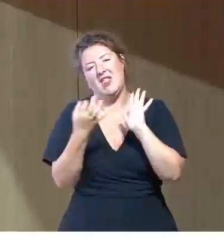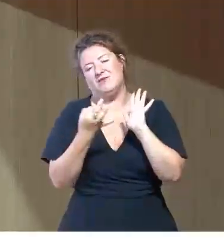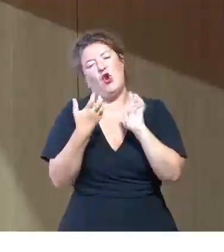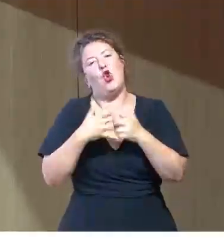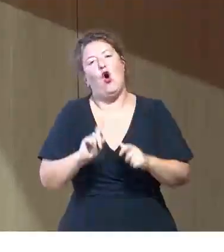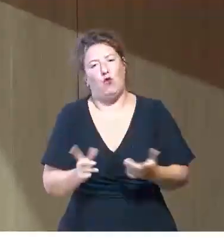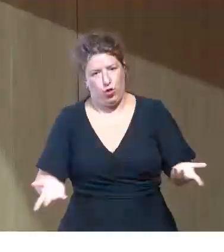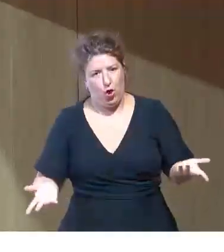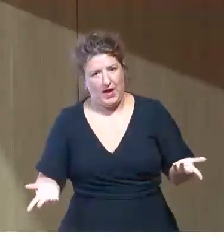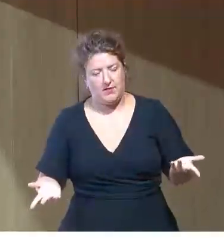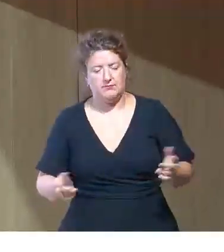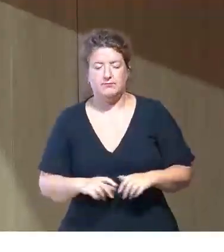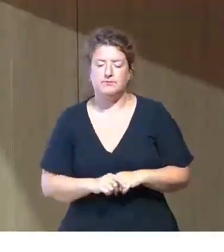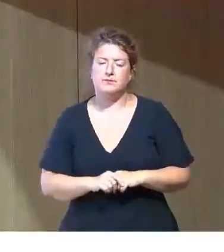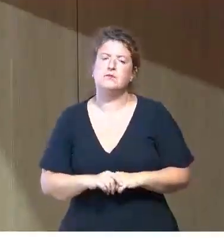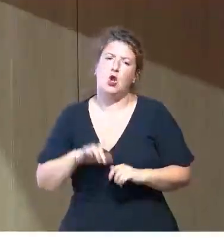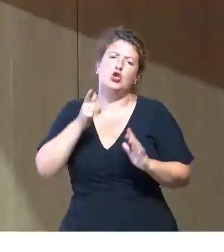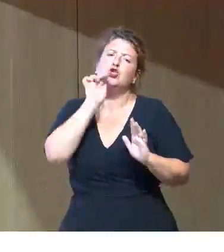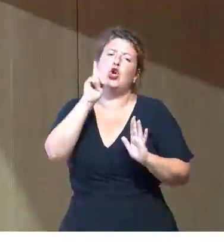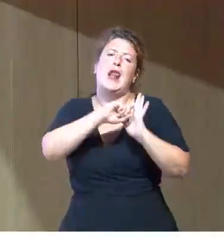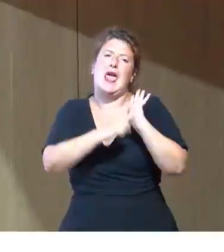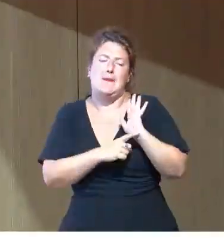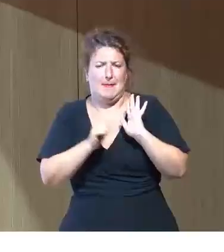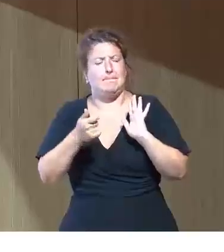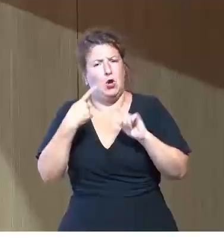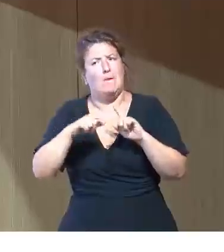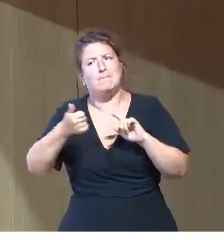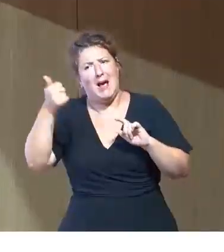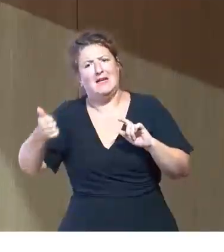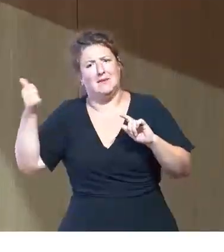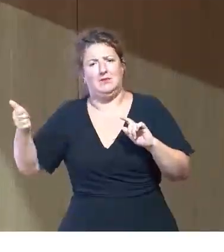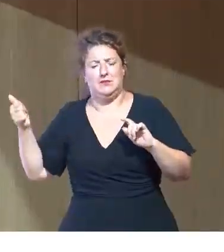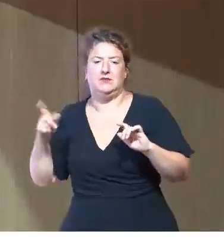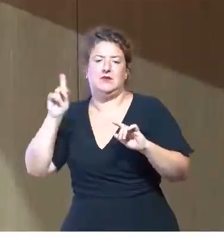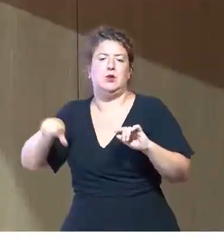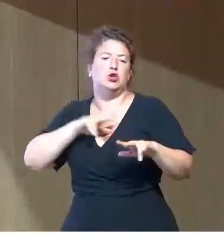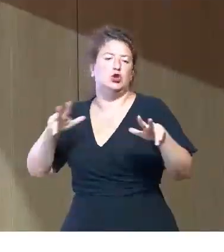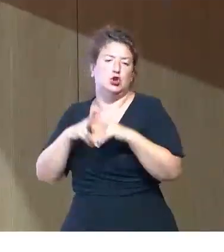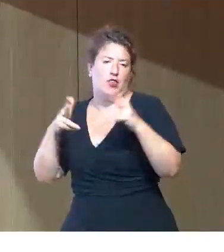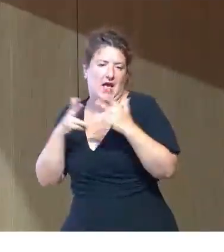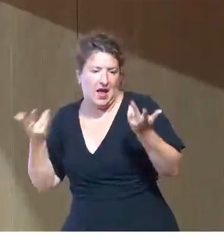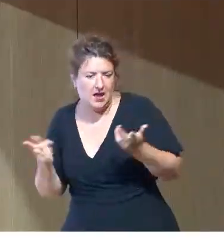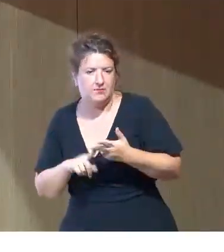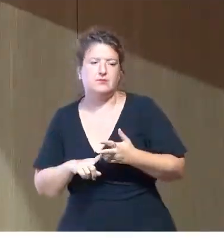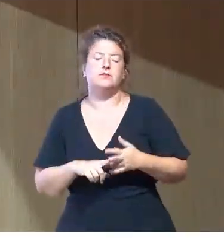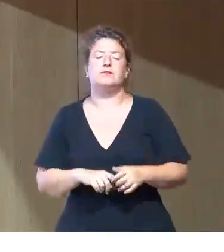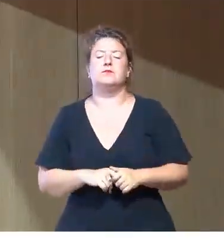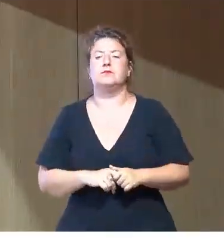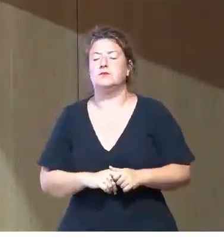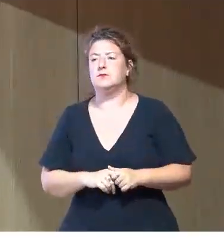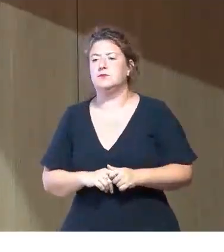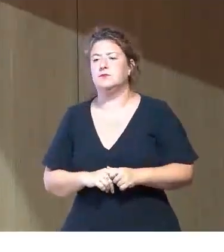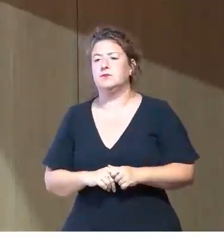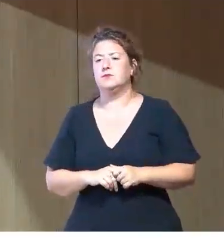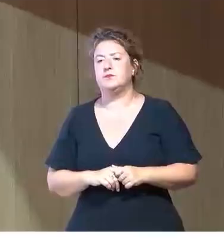o no está facilitando hay muchas más cosas que decir evidentemente hay una serie de determinantes sociales que operan aquí hay muchas más cosas